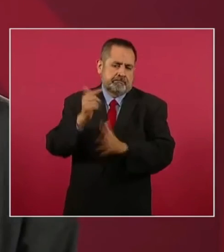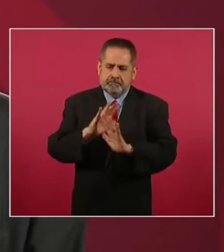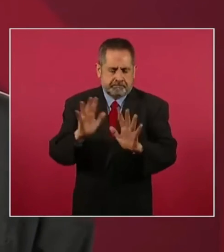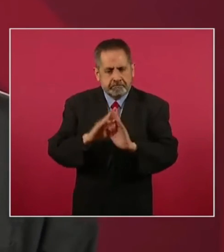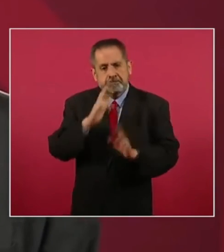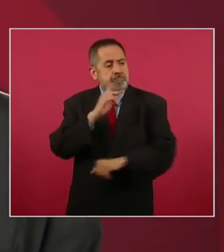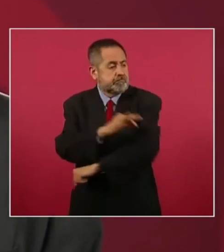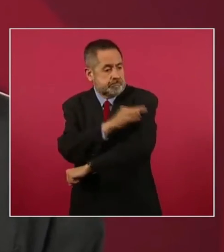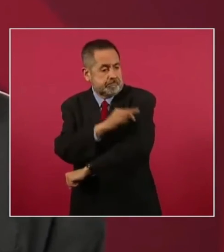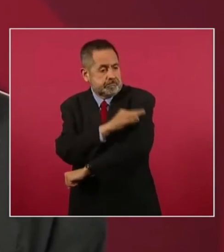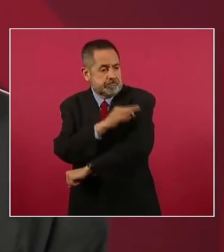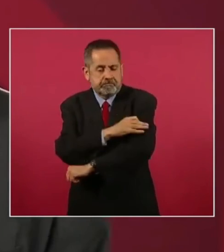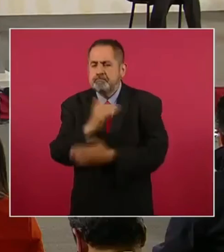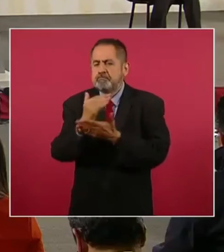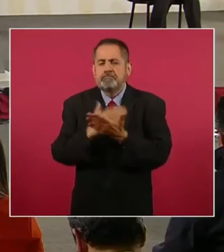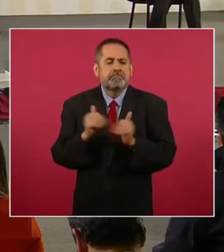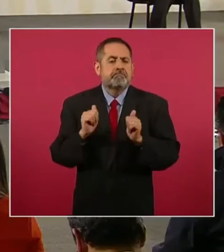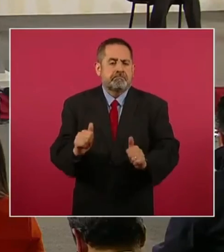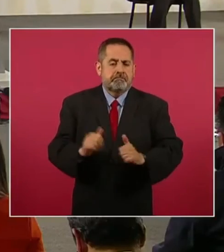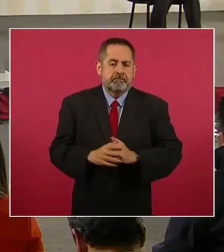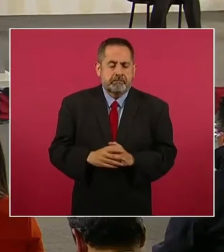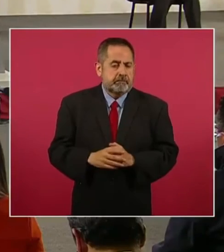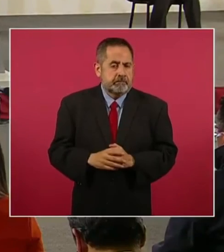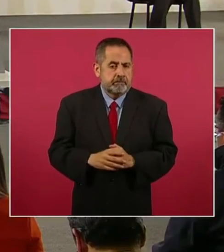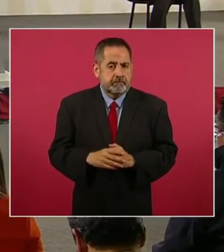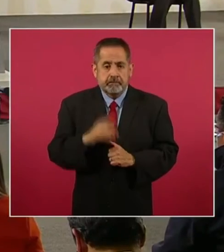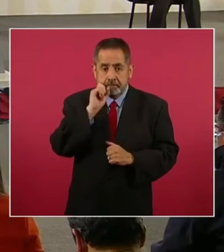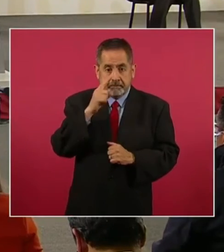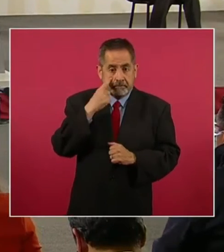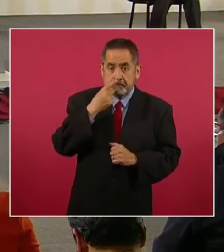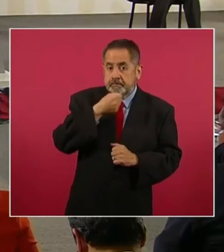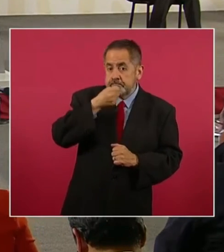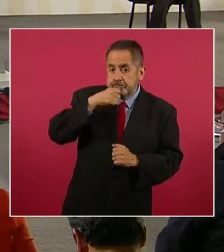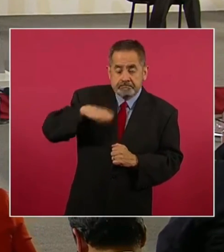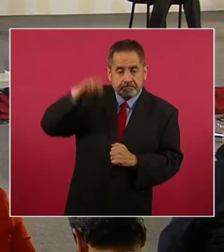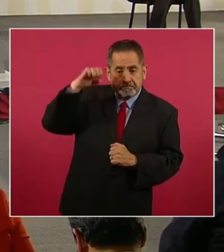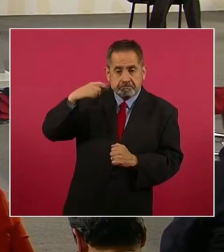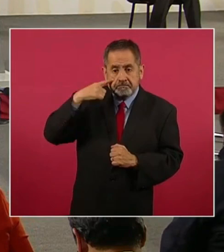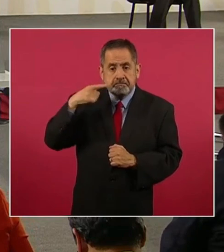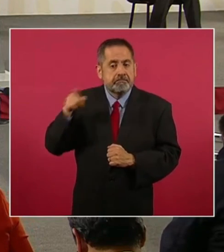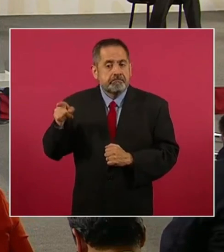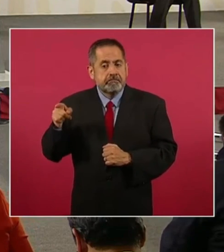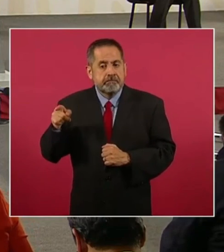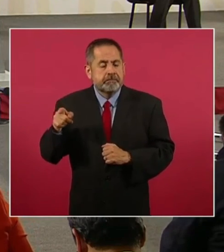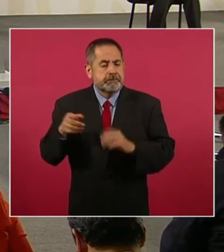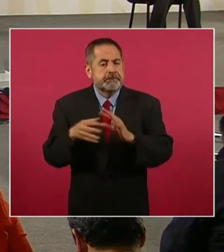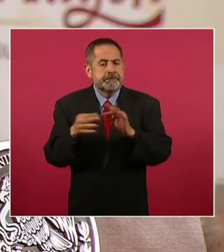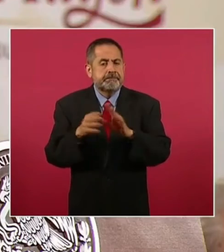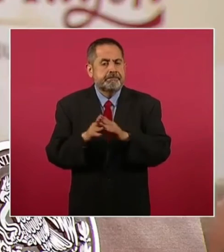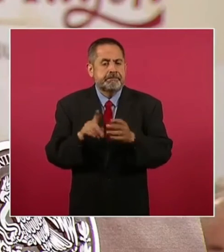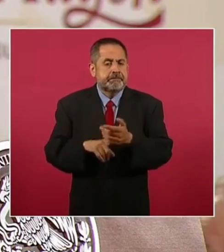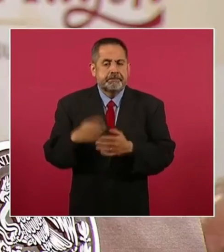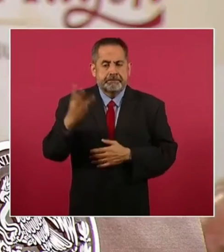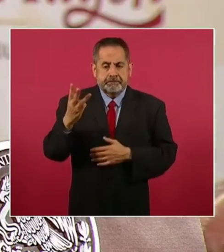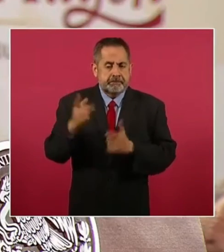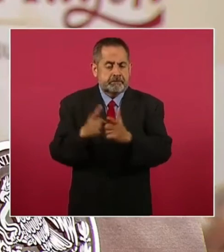tiene menos posibilidad de que eso pase. Lo vemos también con la edad en la siguiente imagen. Aquí agrupamos 3